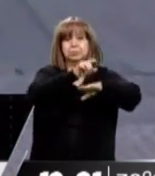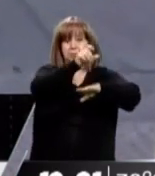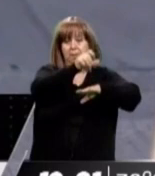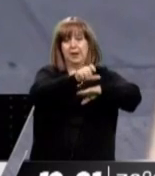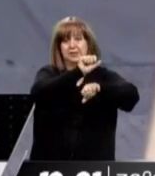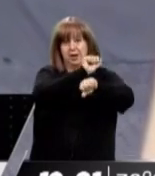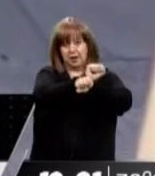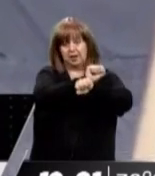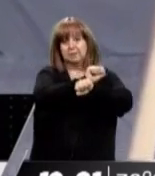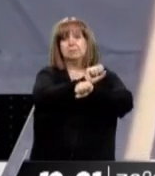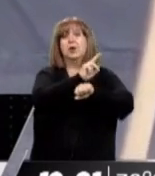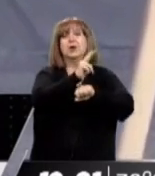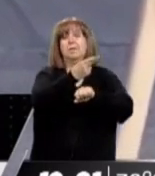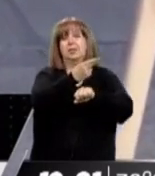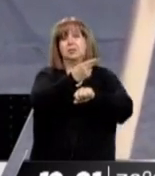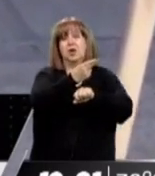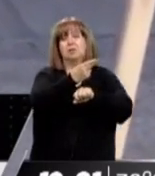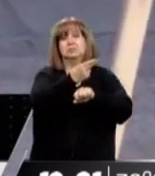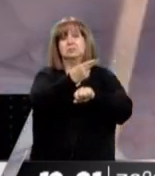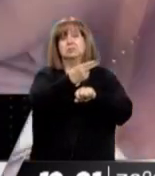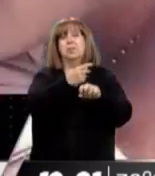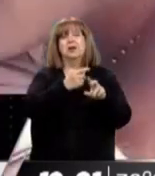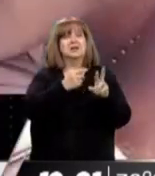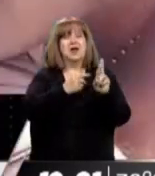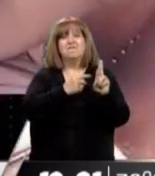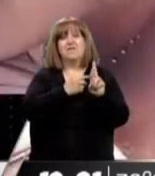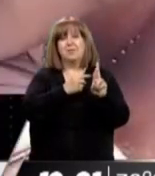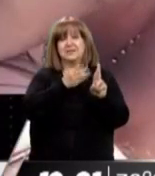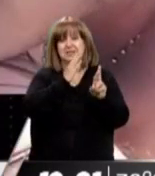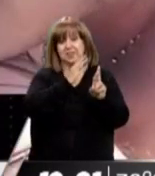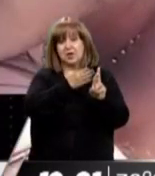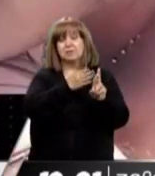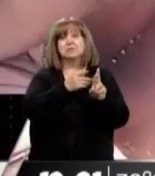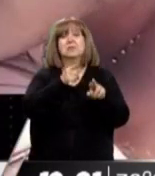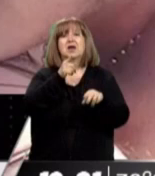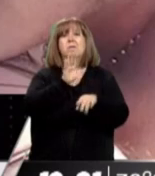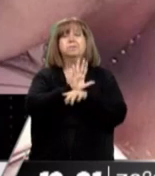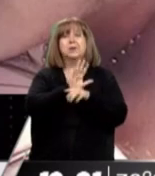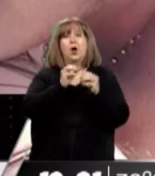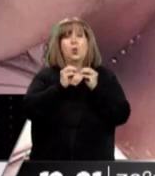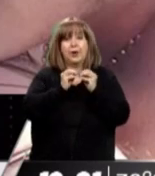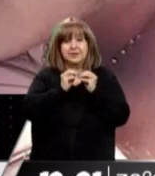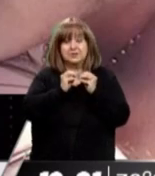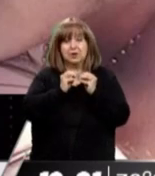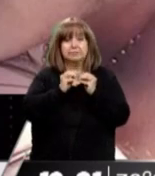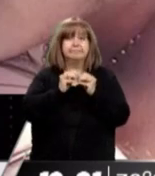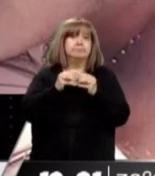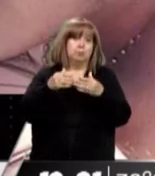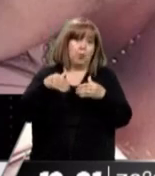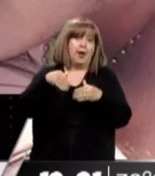homicidio agravado por el vínculo, conocido como femicidio, lo cual arriesga prisión perpetua con esta